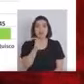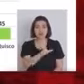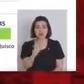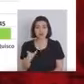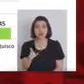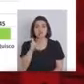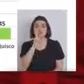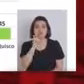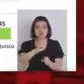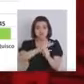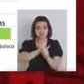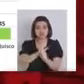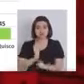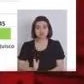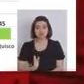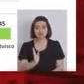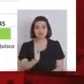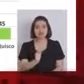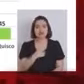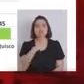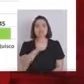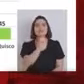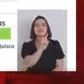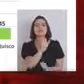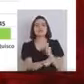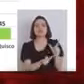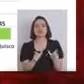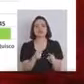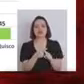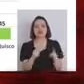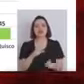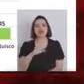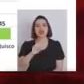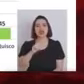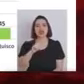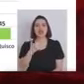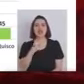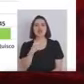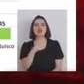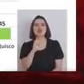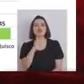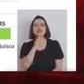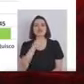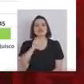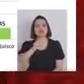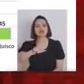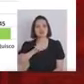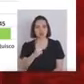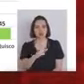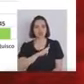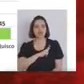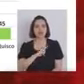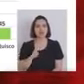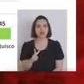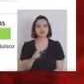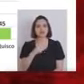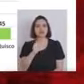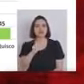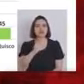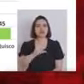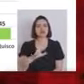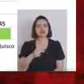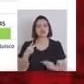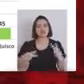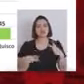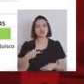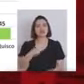¿Cuántos días? Esto, la vacuna llegó, fue un regalo literal de Navidad. Fue el 24 de diciembre que se comenzó con todo